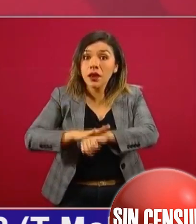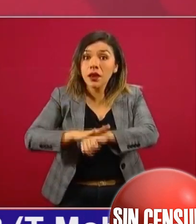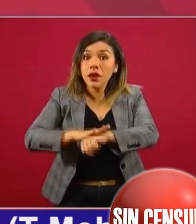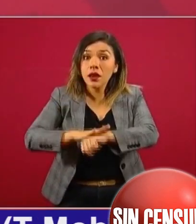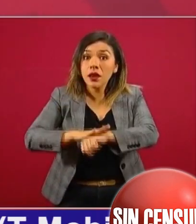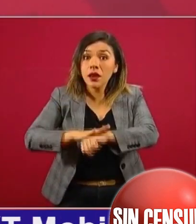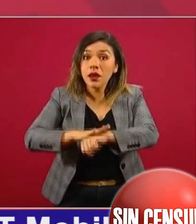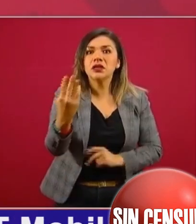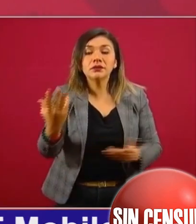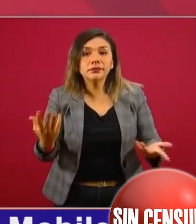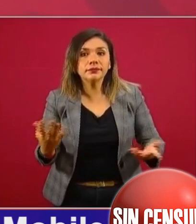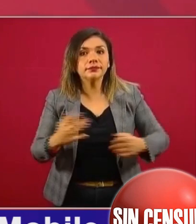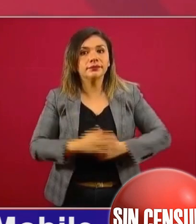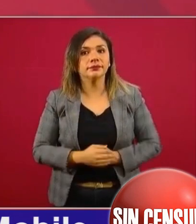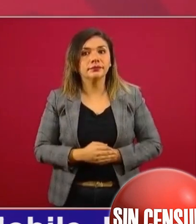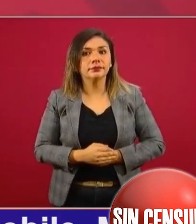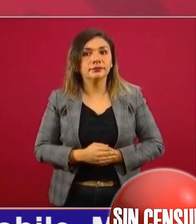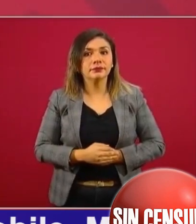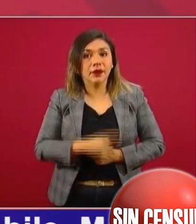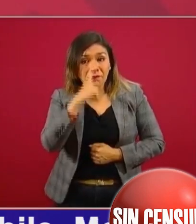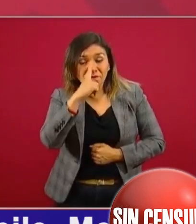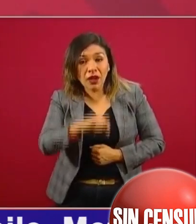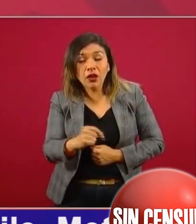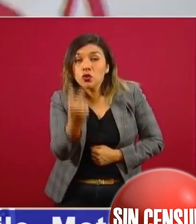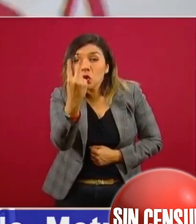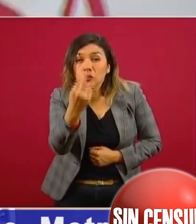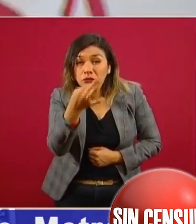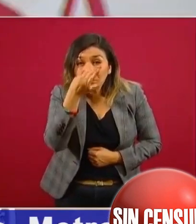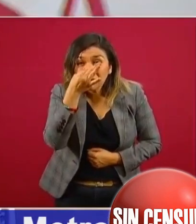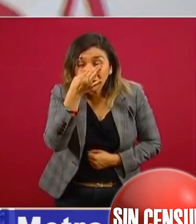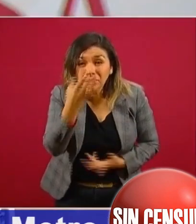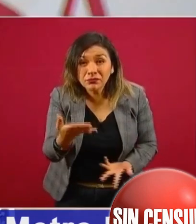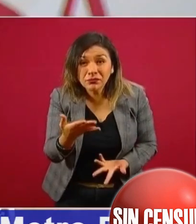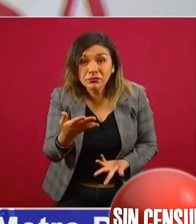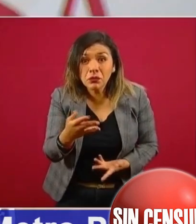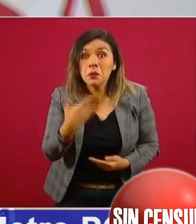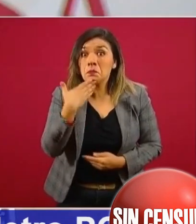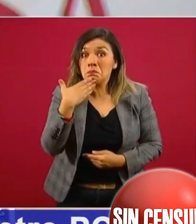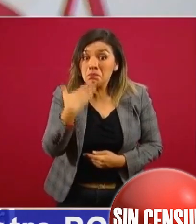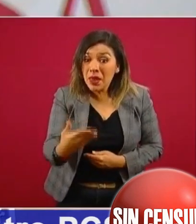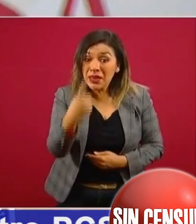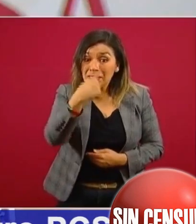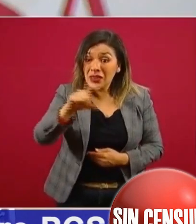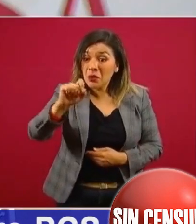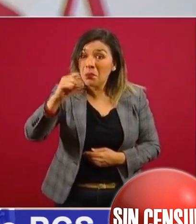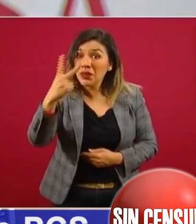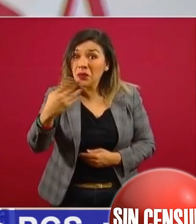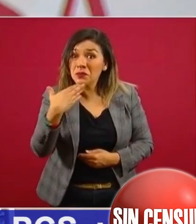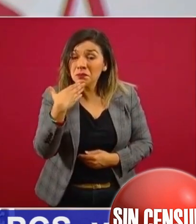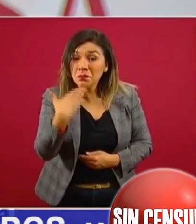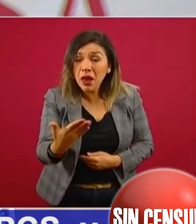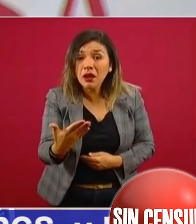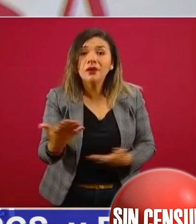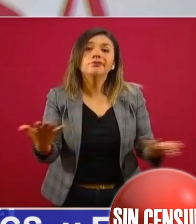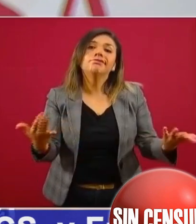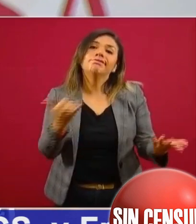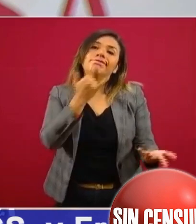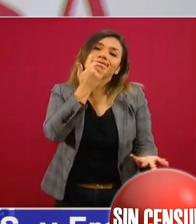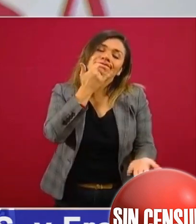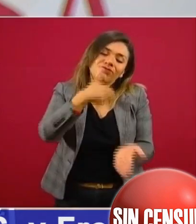123, fallar en 2. El que contestaba bien 122 ya no